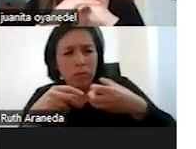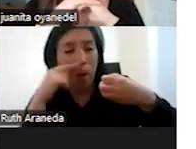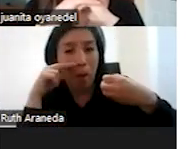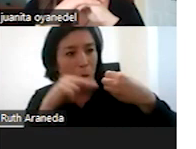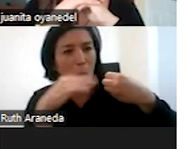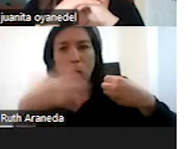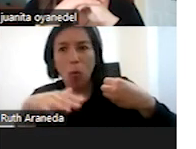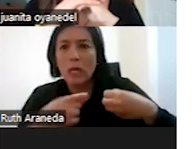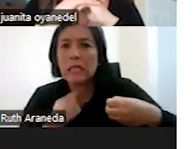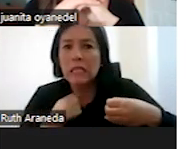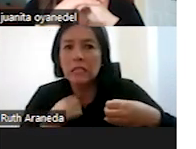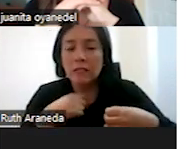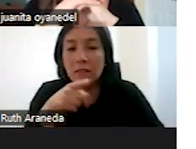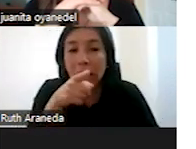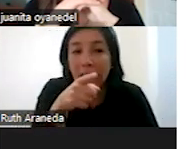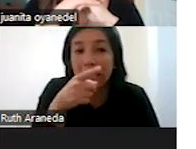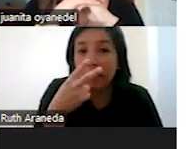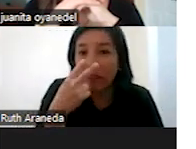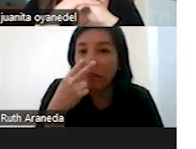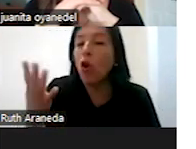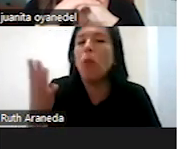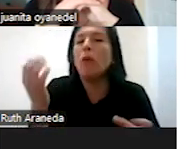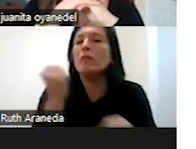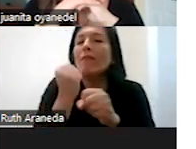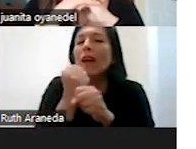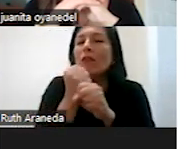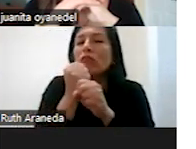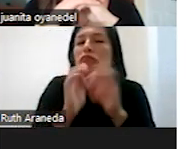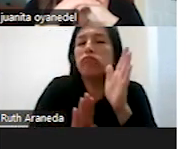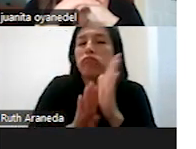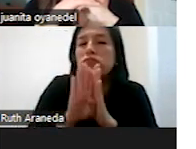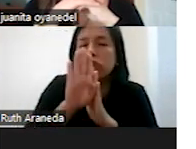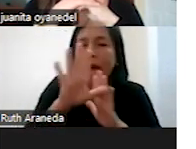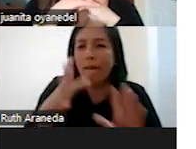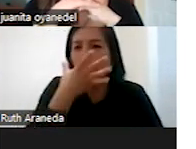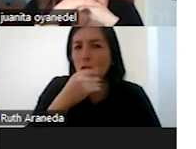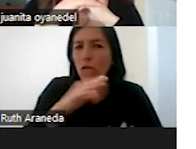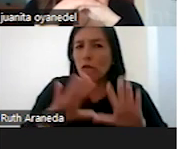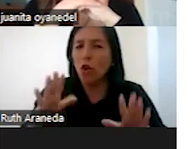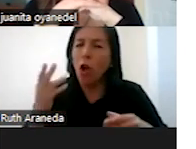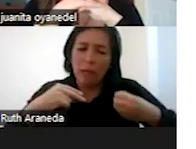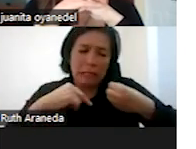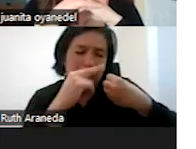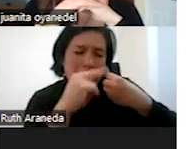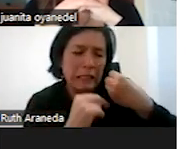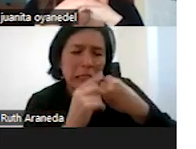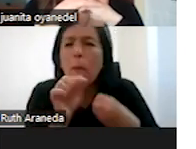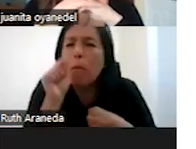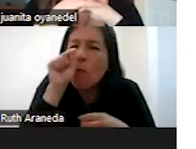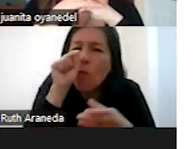inicios de la tecnología. Aquí hay un desarrollo tecnológico y estético extraordinario, con decoraciones incisas, con